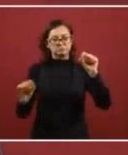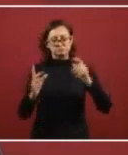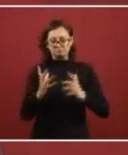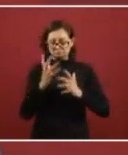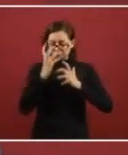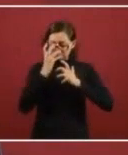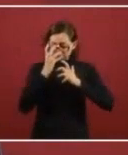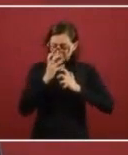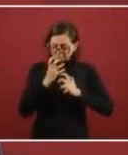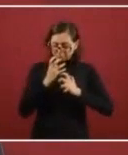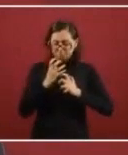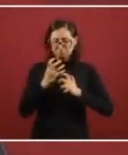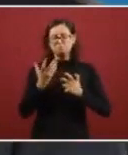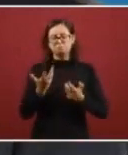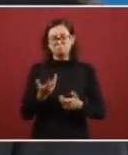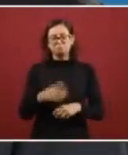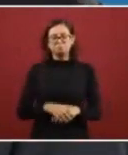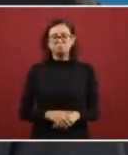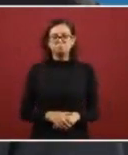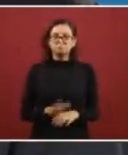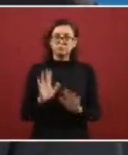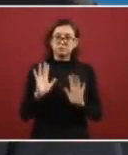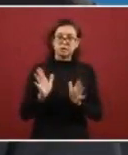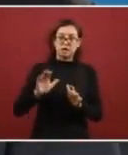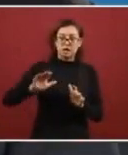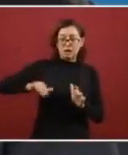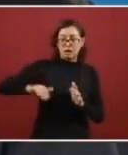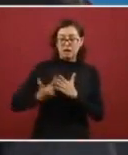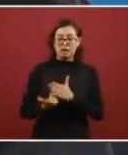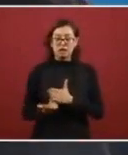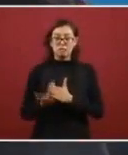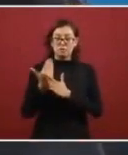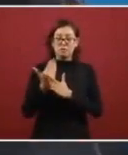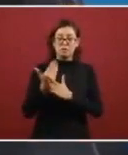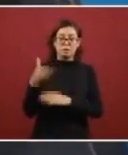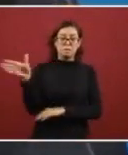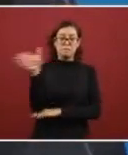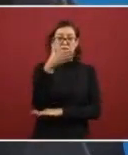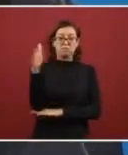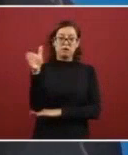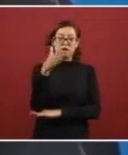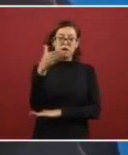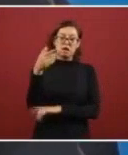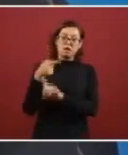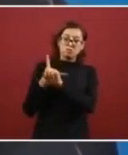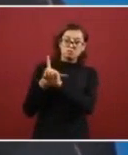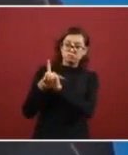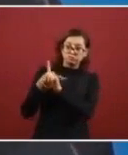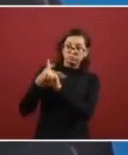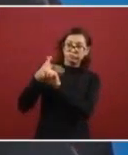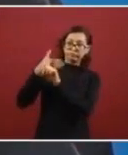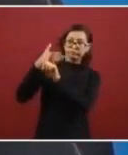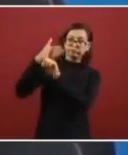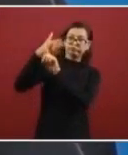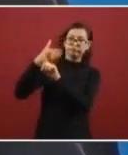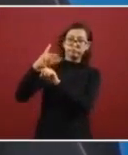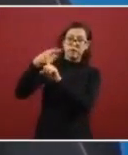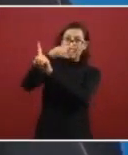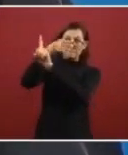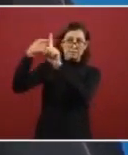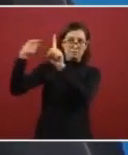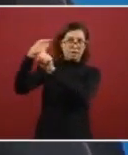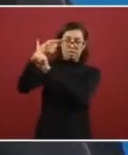por eso se izó la bandera a media asta. No vamos